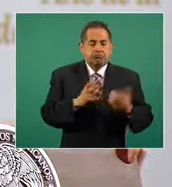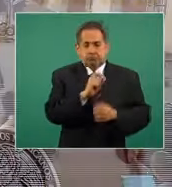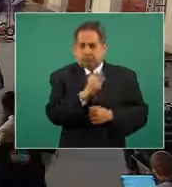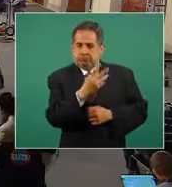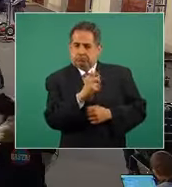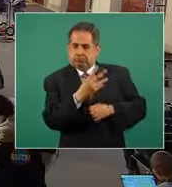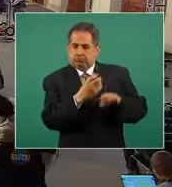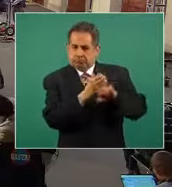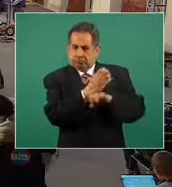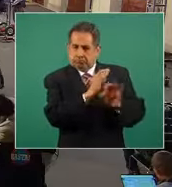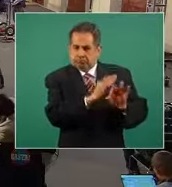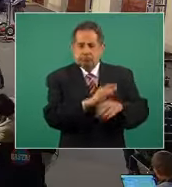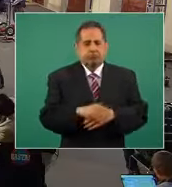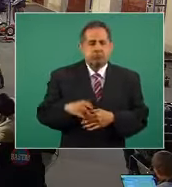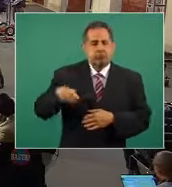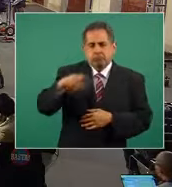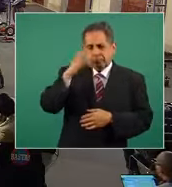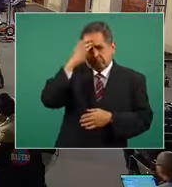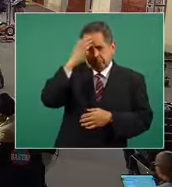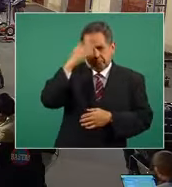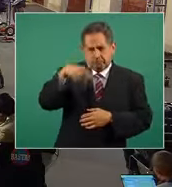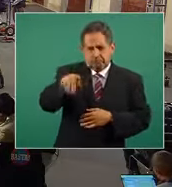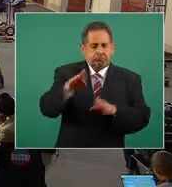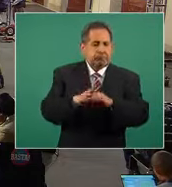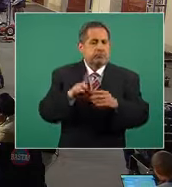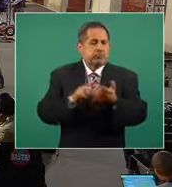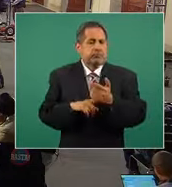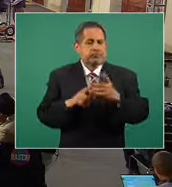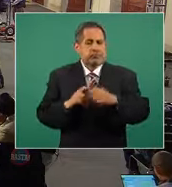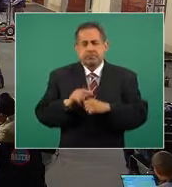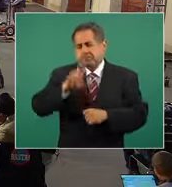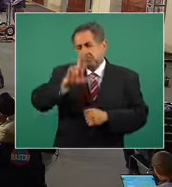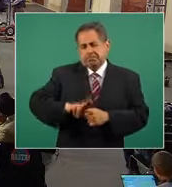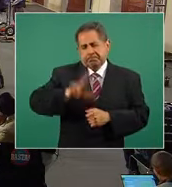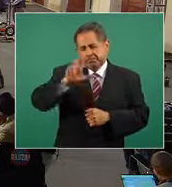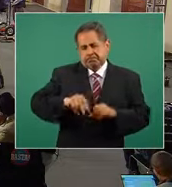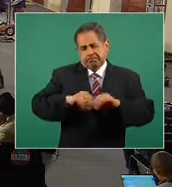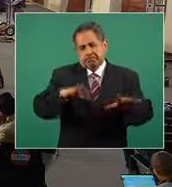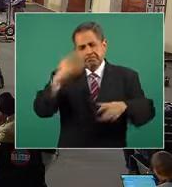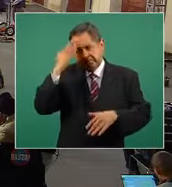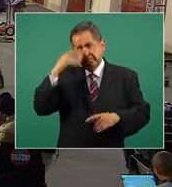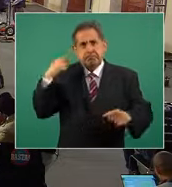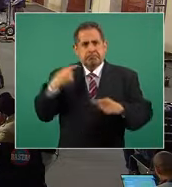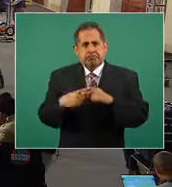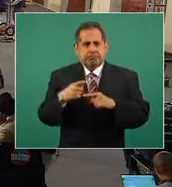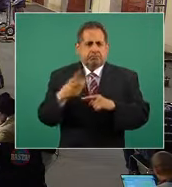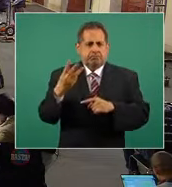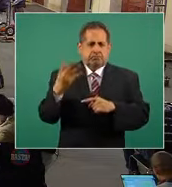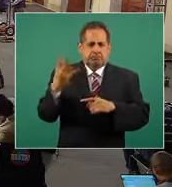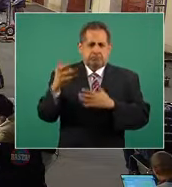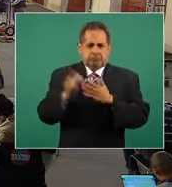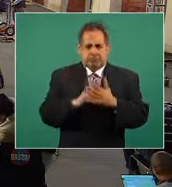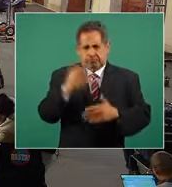ya no explico cuál es la mecánica, ustedes la conocen, la presentamos cada martes desde al menos hace